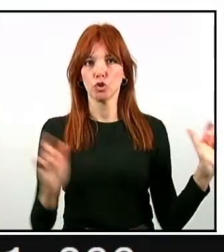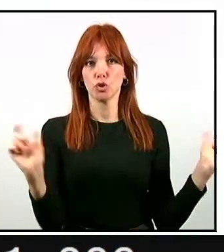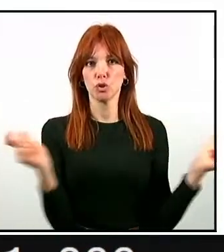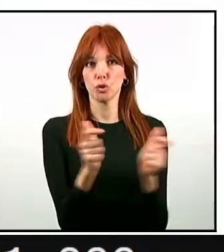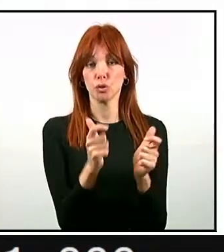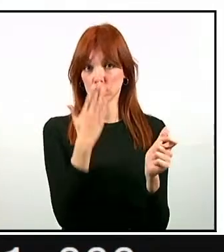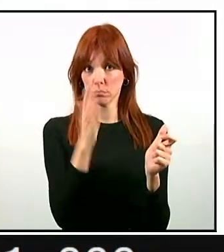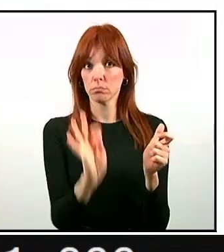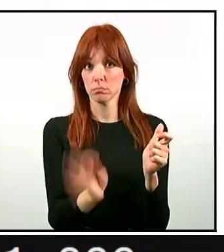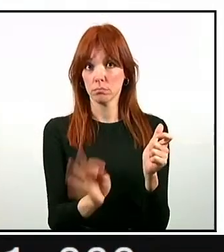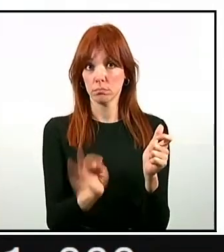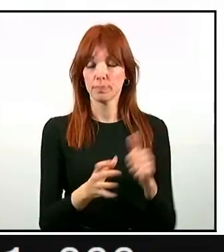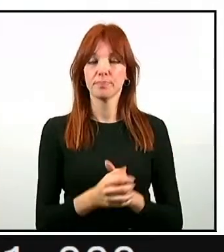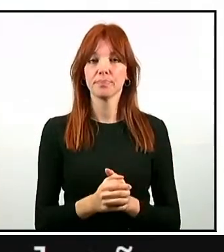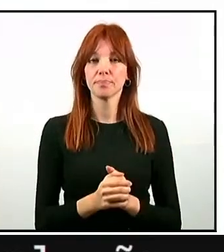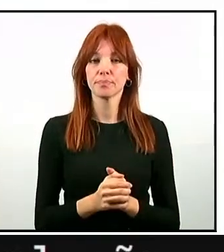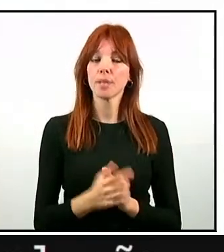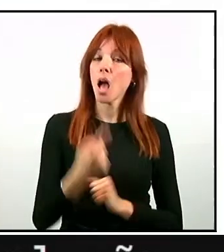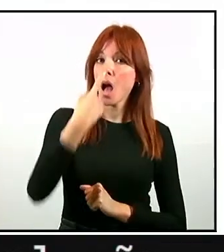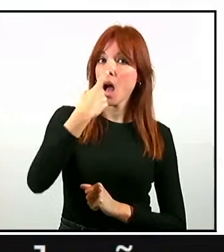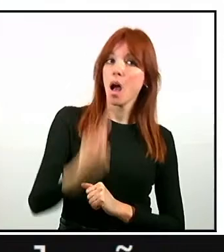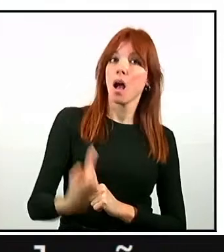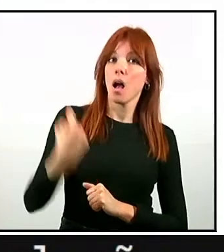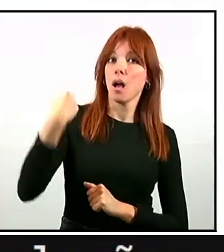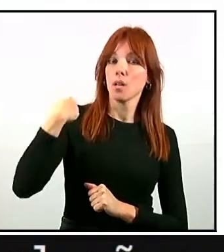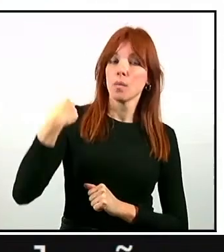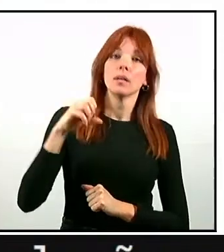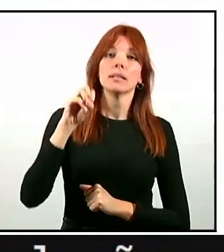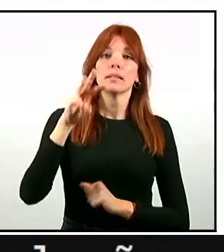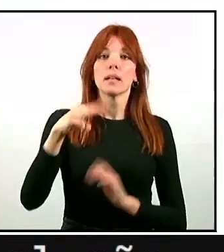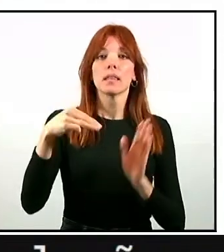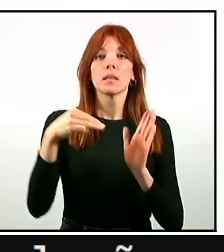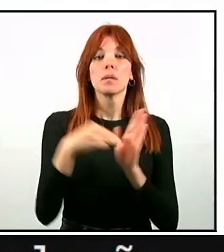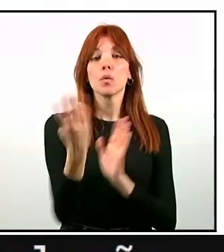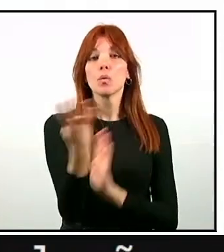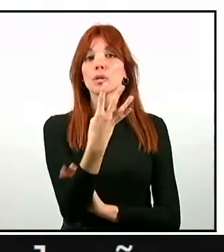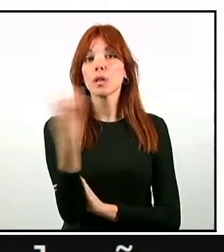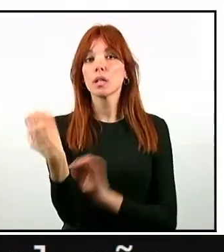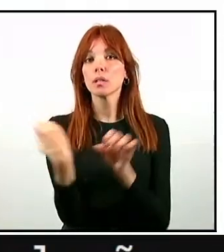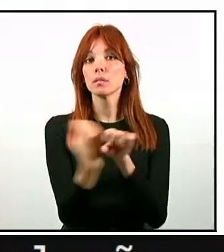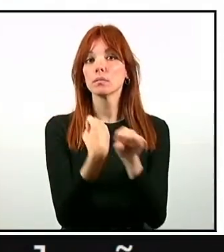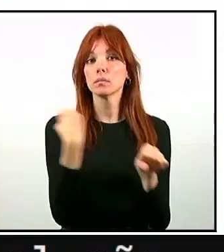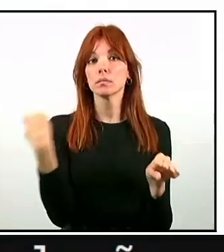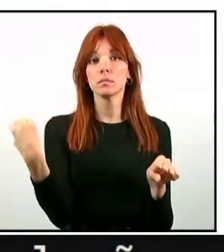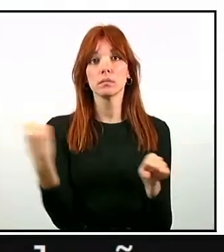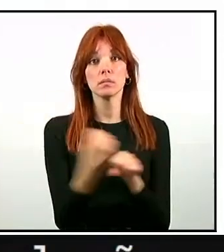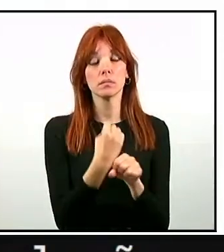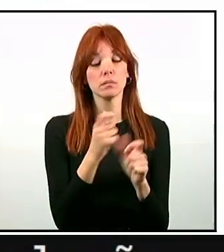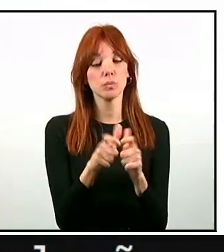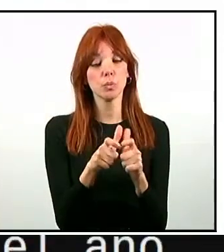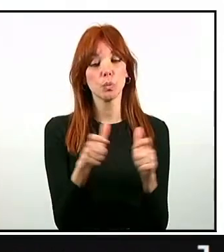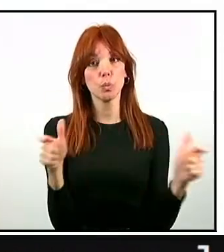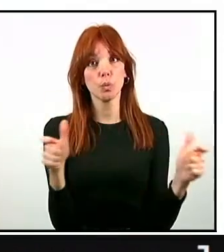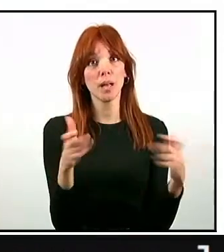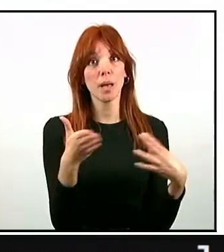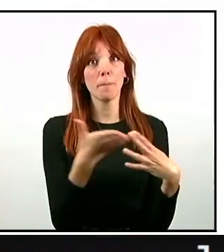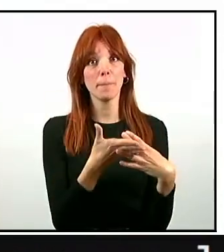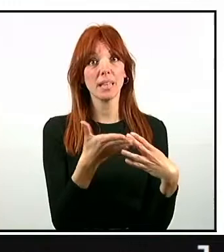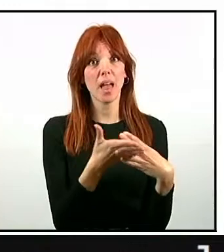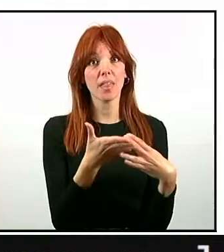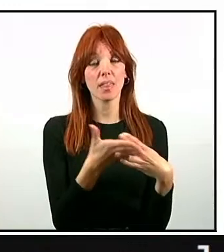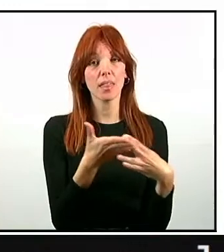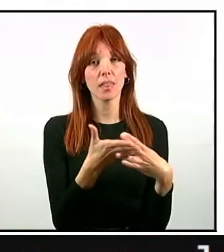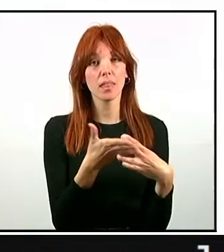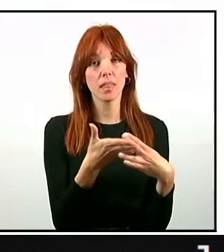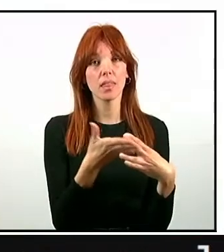Es verdad que el año pasado de los 13.400 empleos que se crearon, la mitad fueron